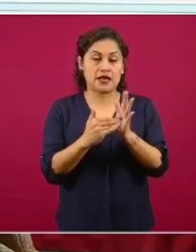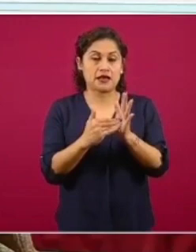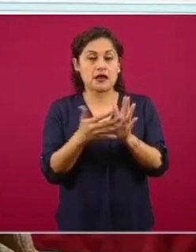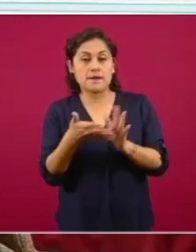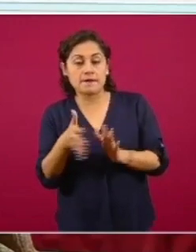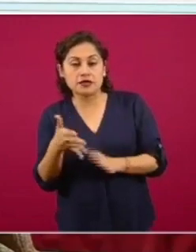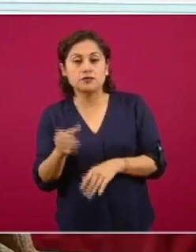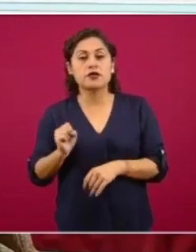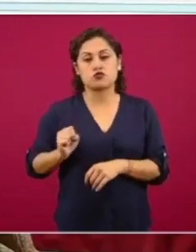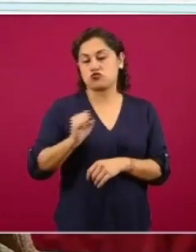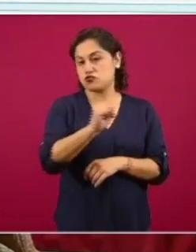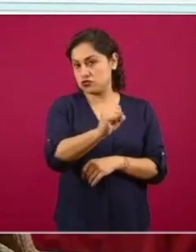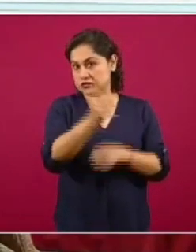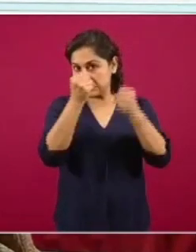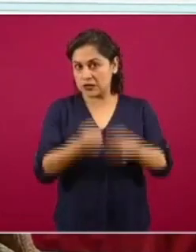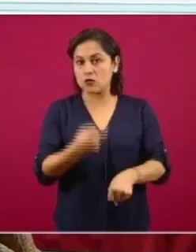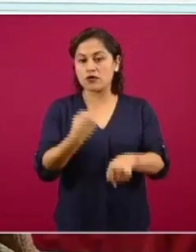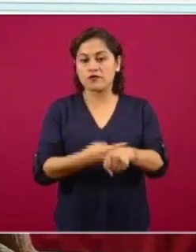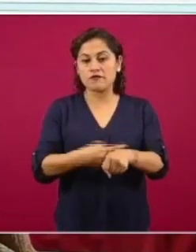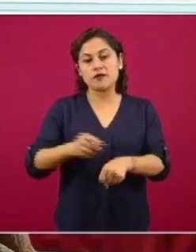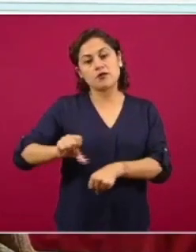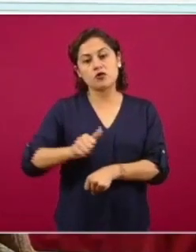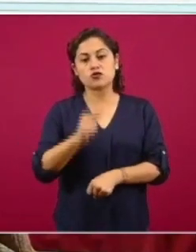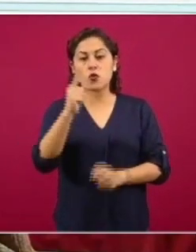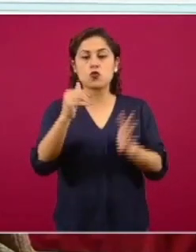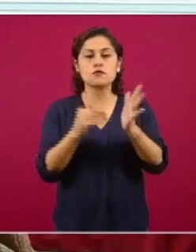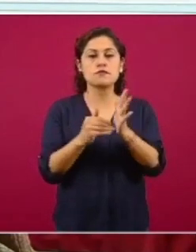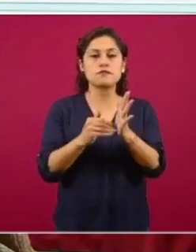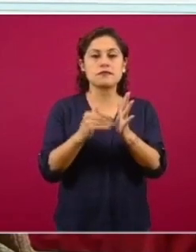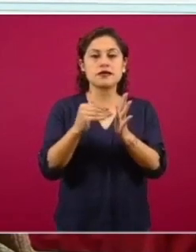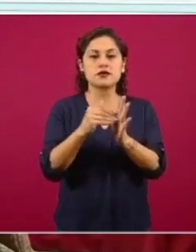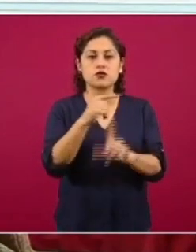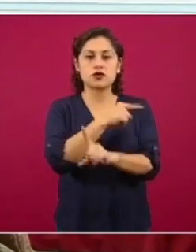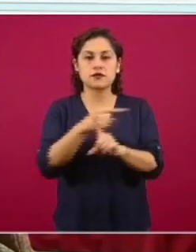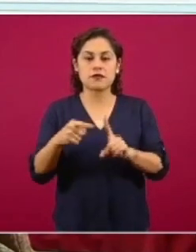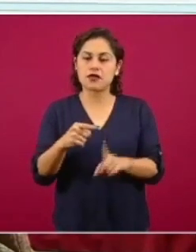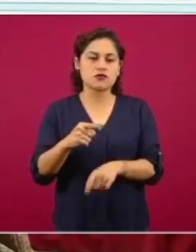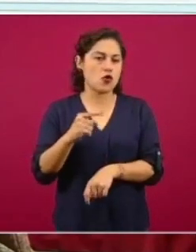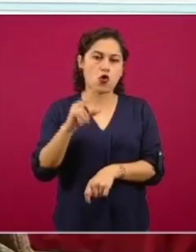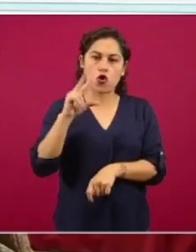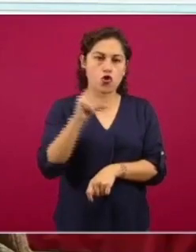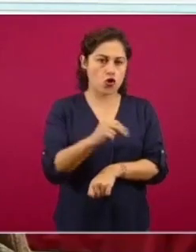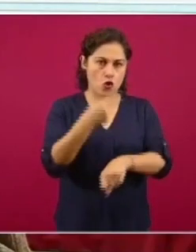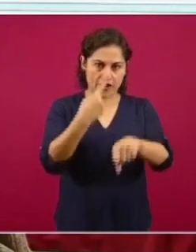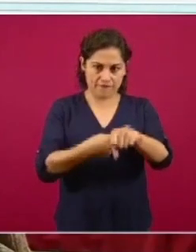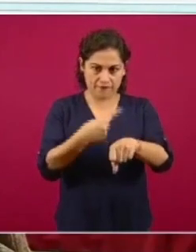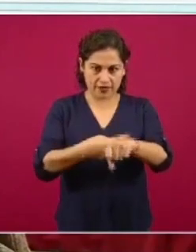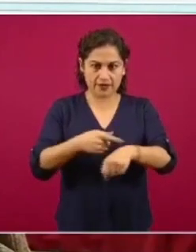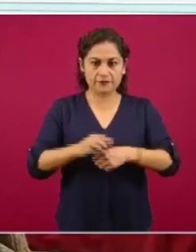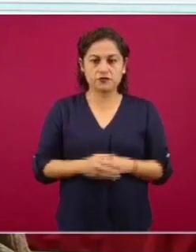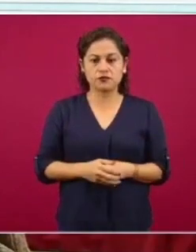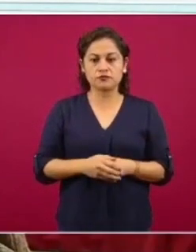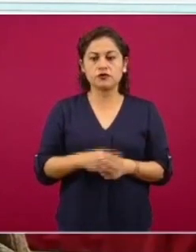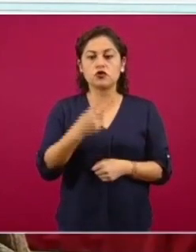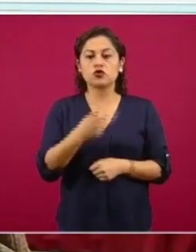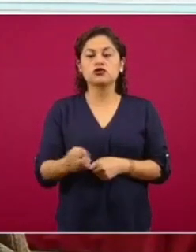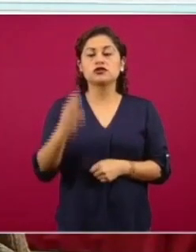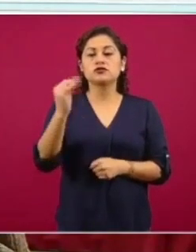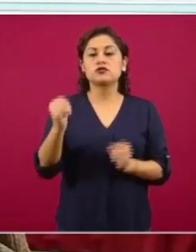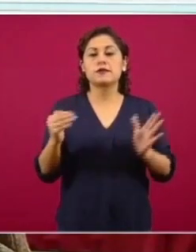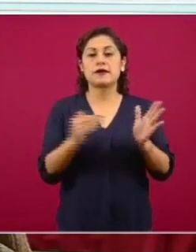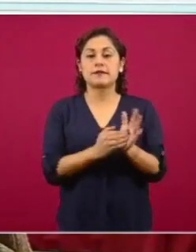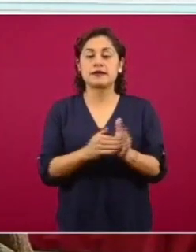son confirmados y 1,5 millones son negativos. Tenemos 209.000 en